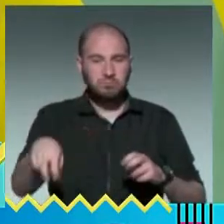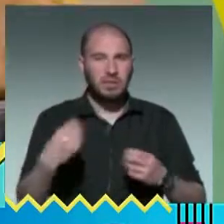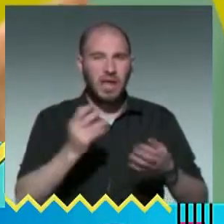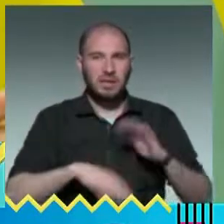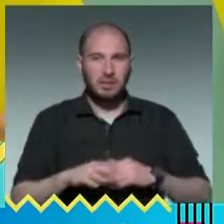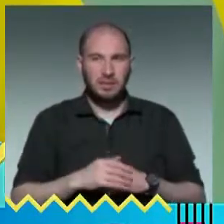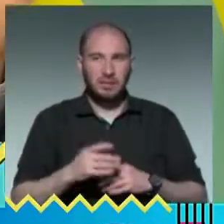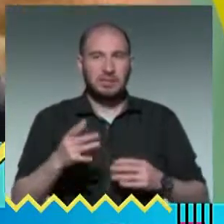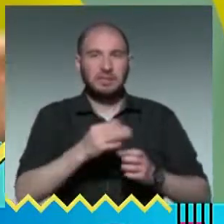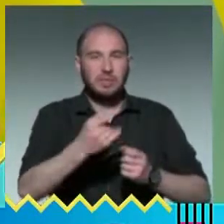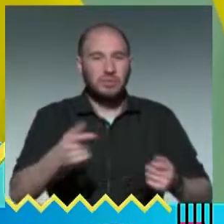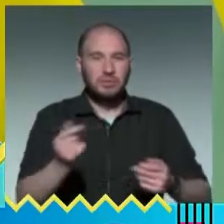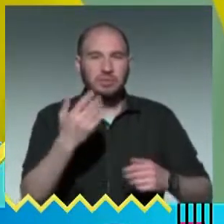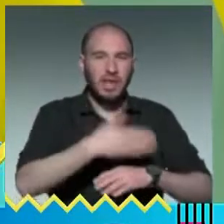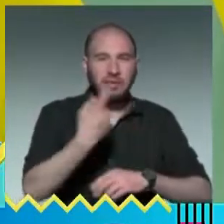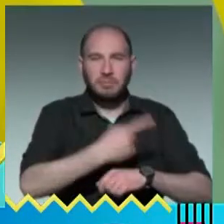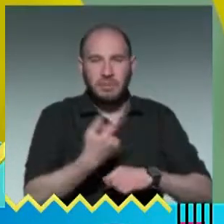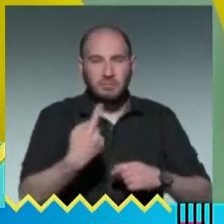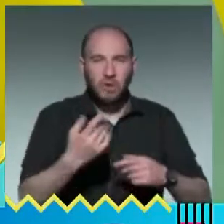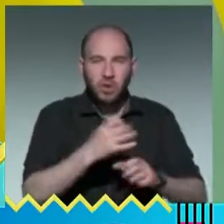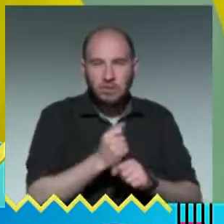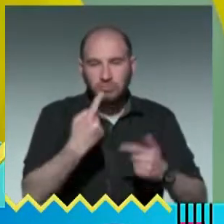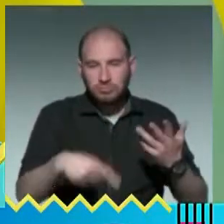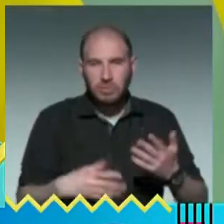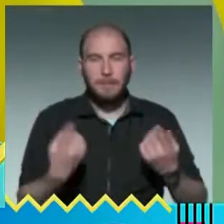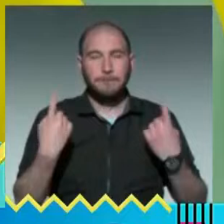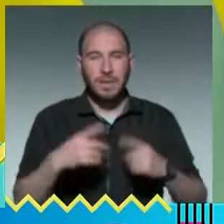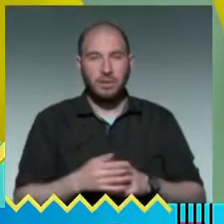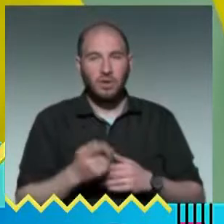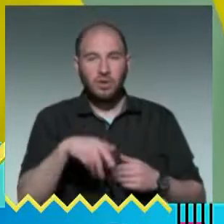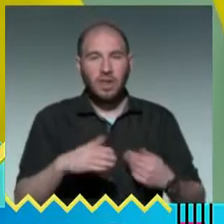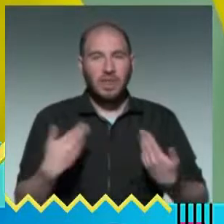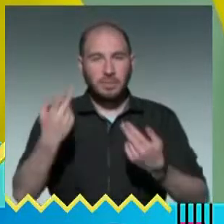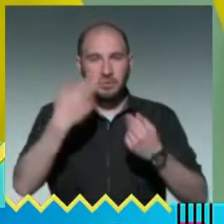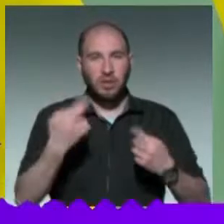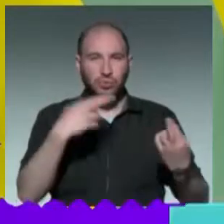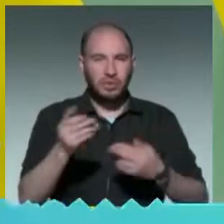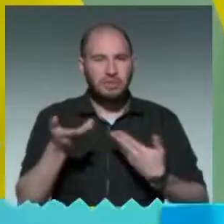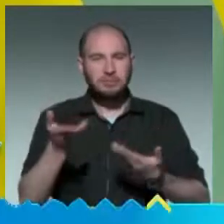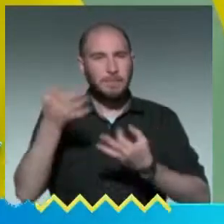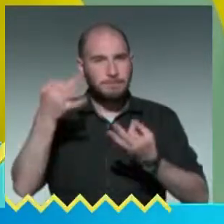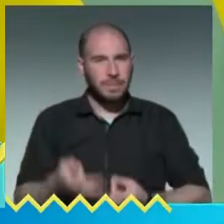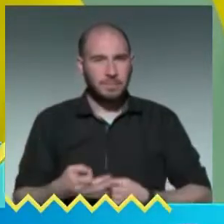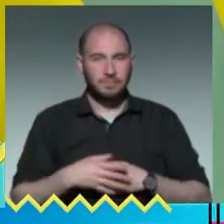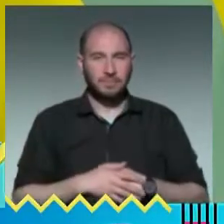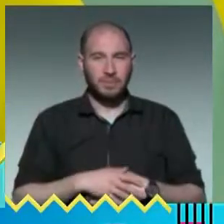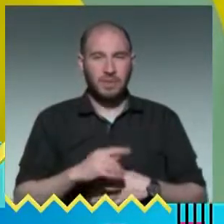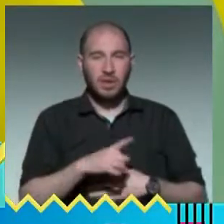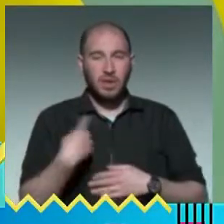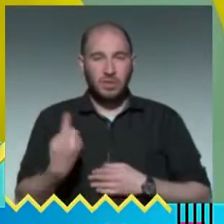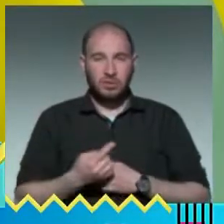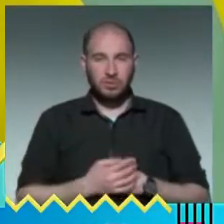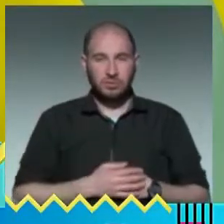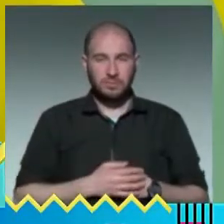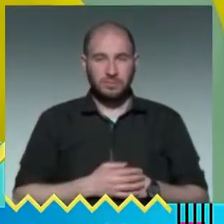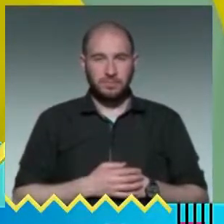es buscar un medio de transporte, puede ser un taxi, un remis, un colectivo, pero que le brindemos al turista una atención adecuada y correcta. Nosotros, a través de